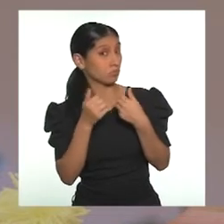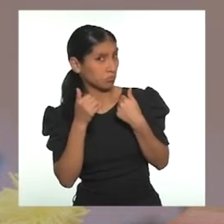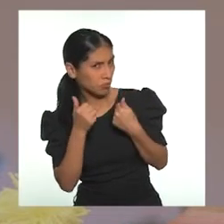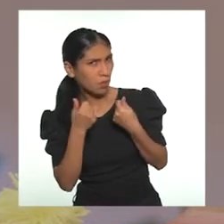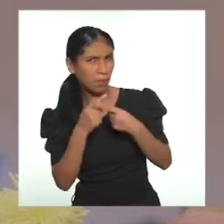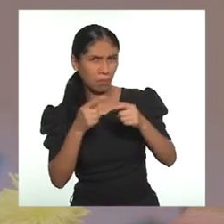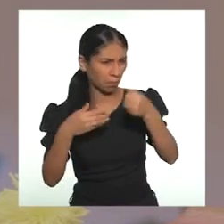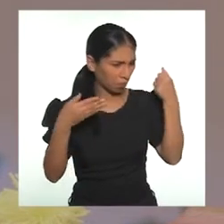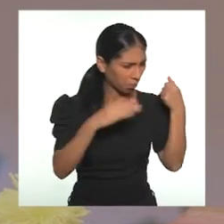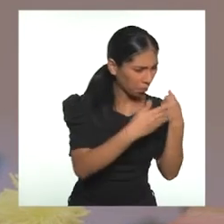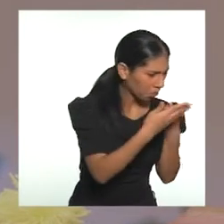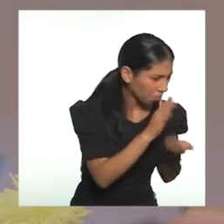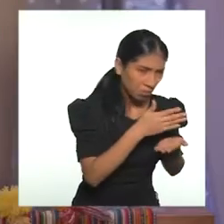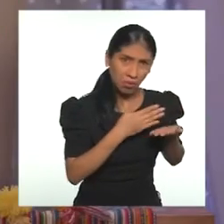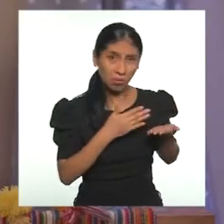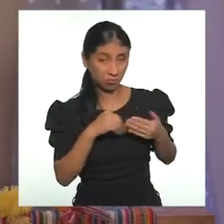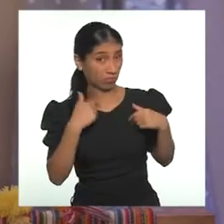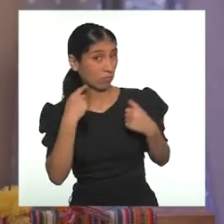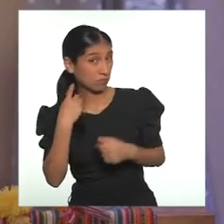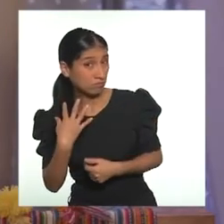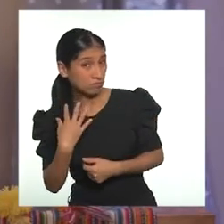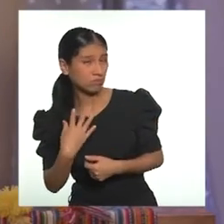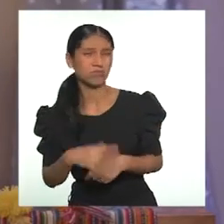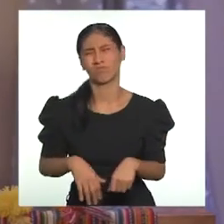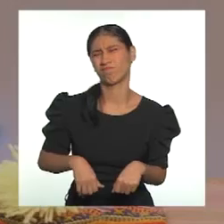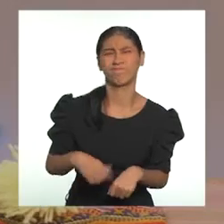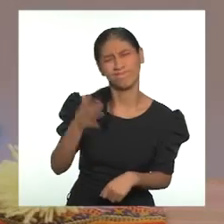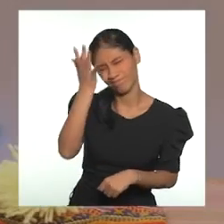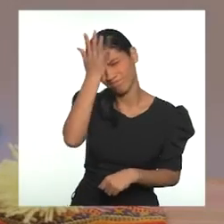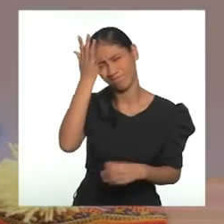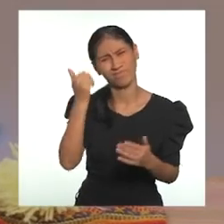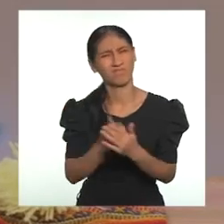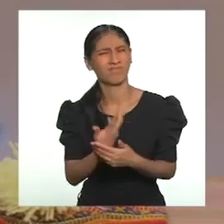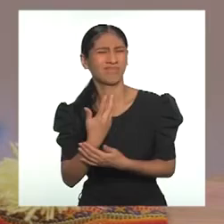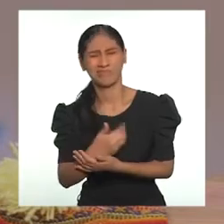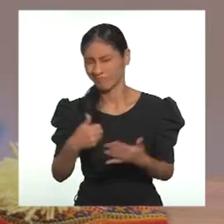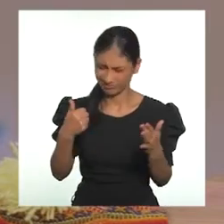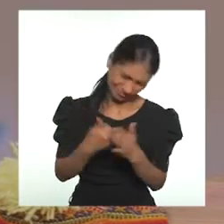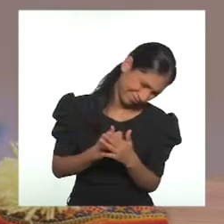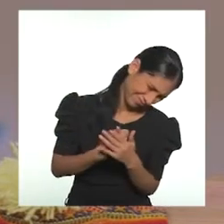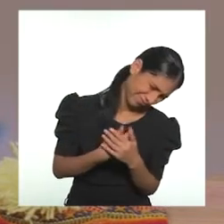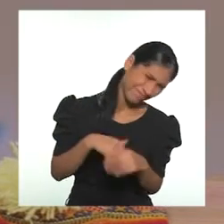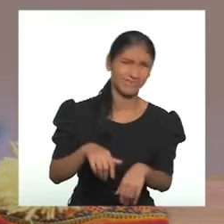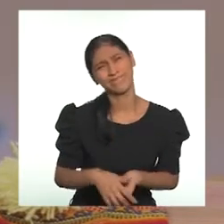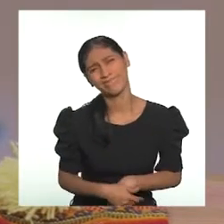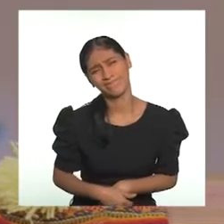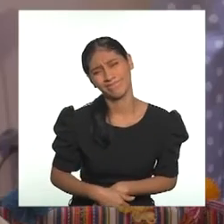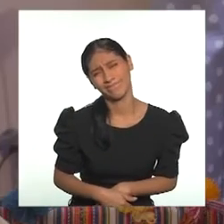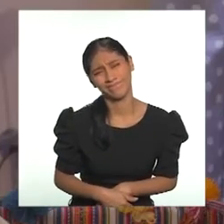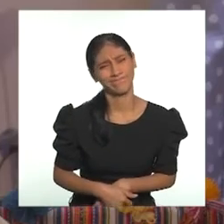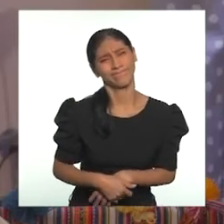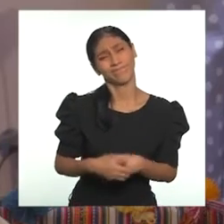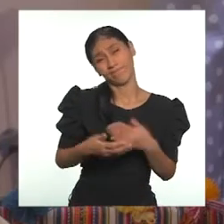malograr. Sí, Calcetín. ¡Ay, no! ¡Qué terrible!